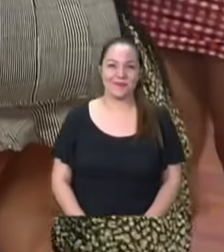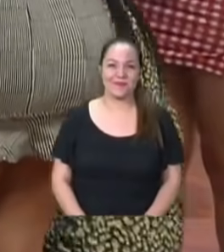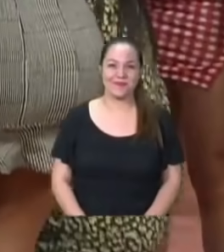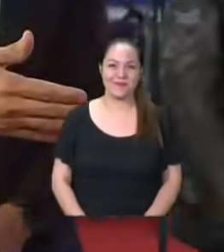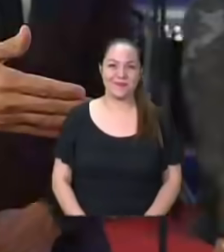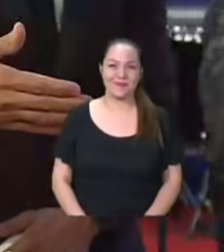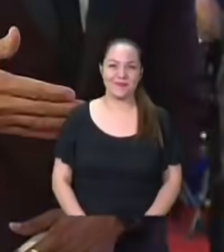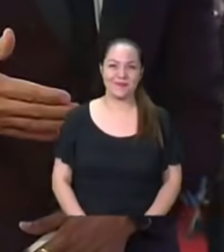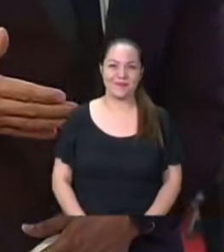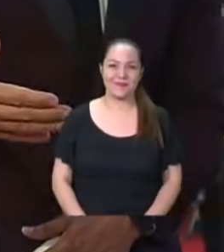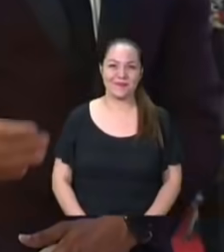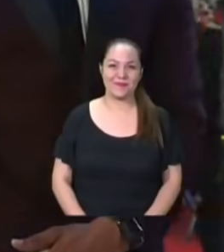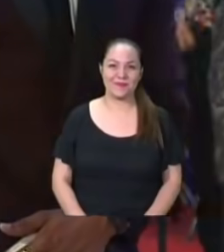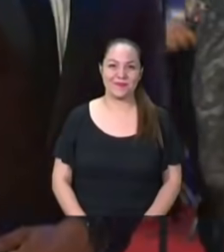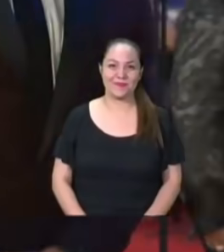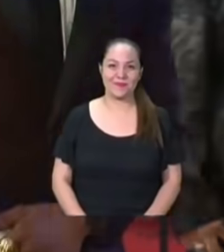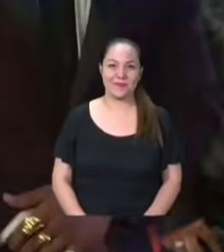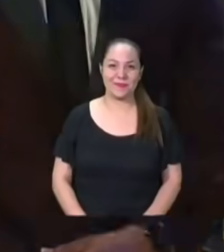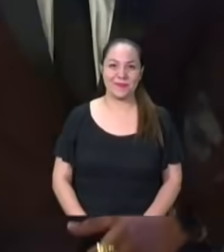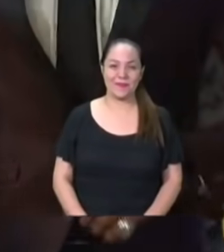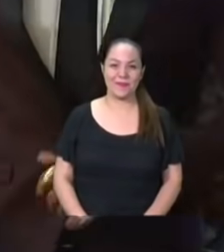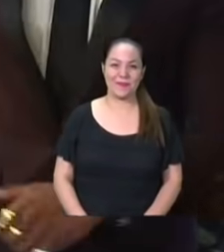Gracias. Póngalo de pie ahí.